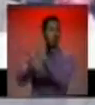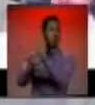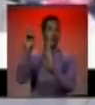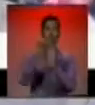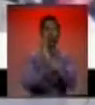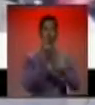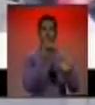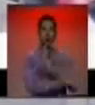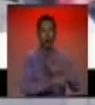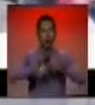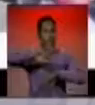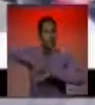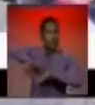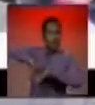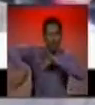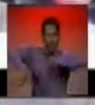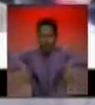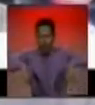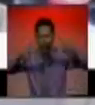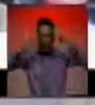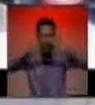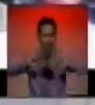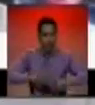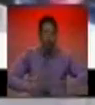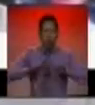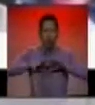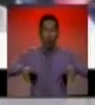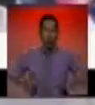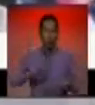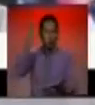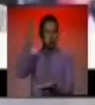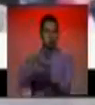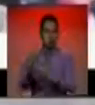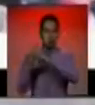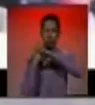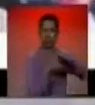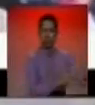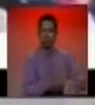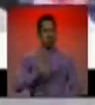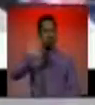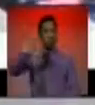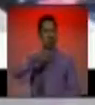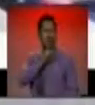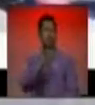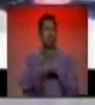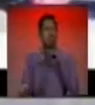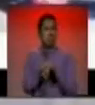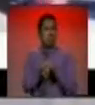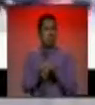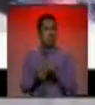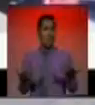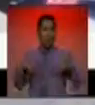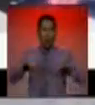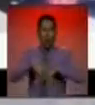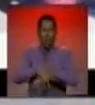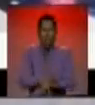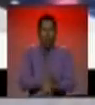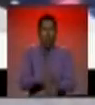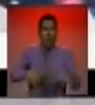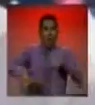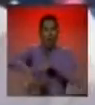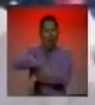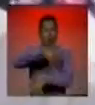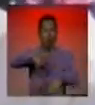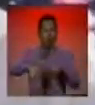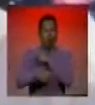de desempolvar, de desentrañar esa mafia miserable, oculta, como una logia